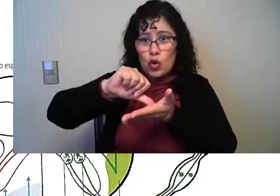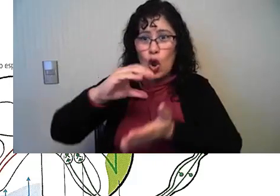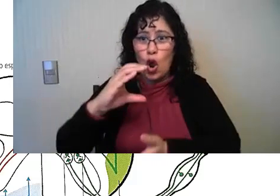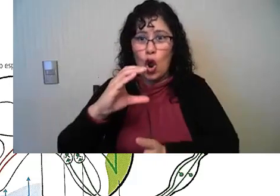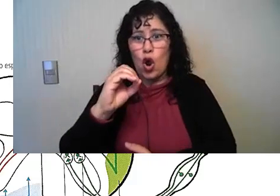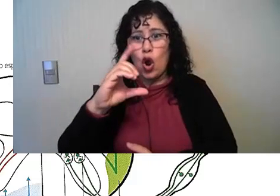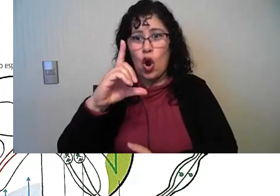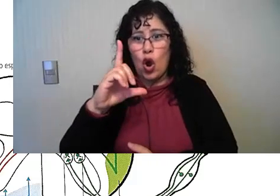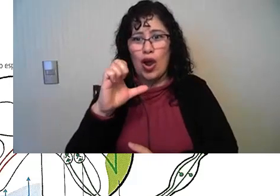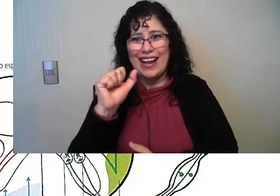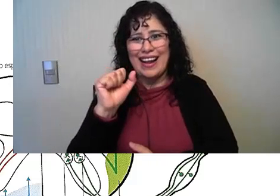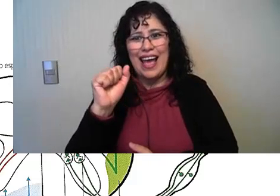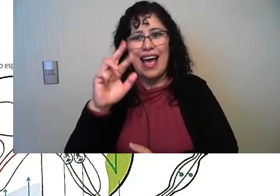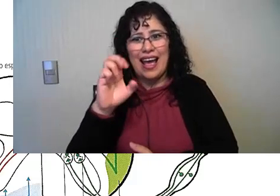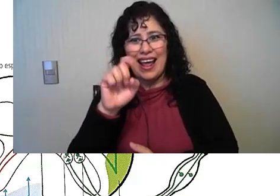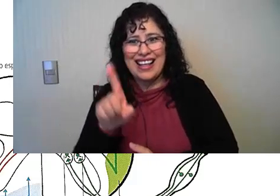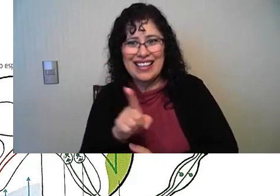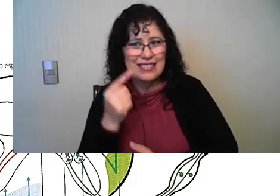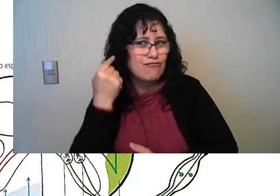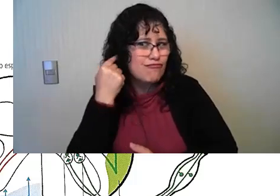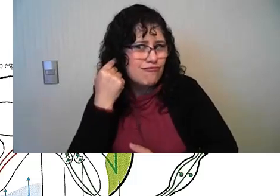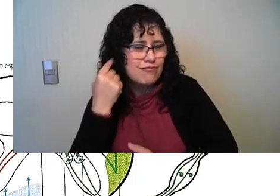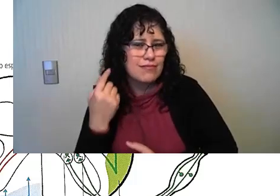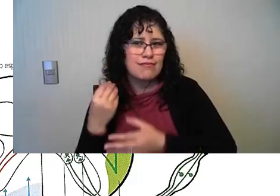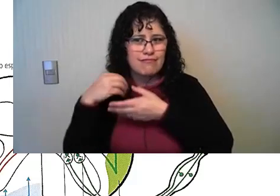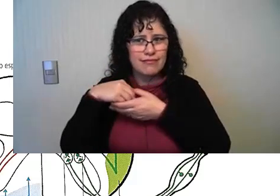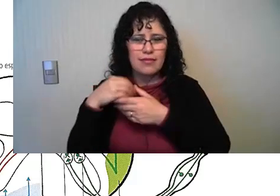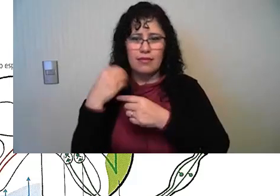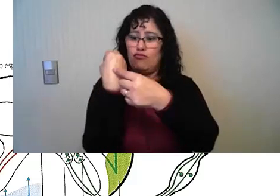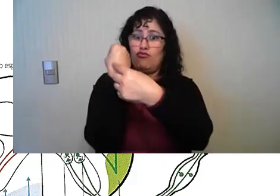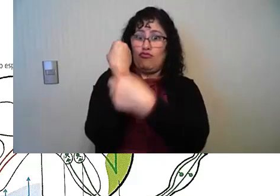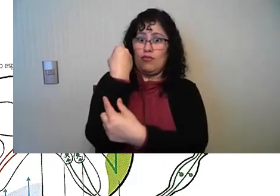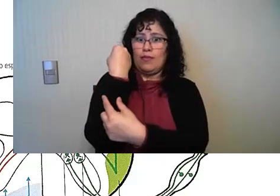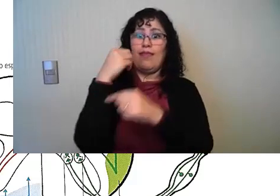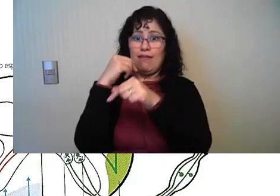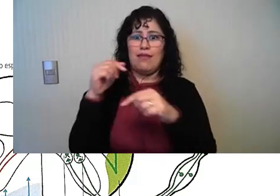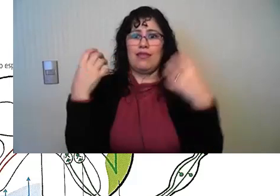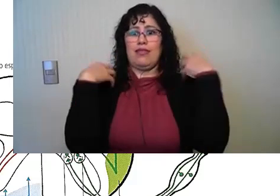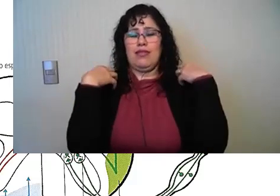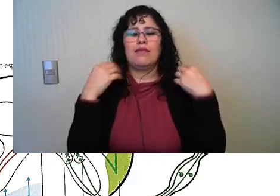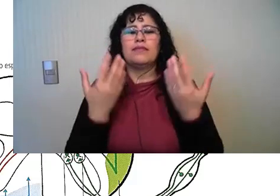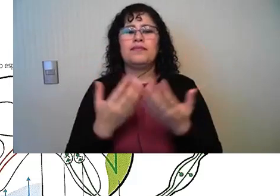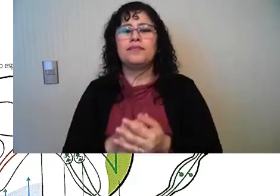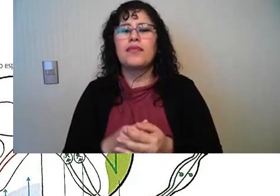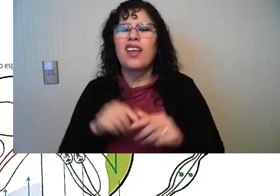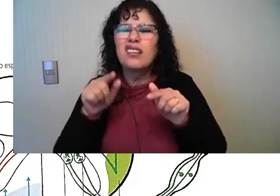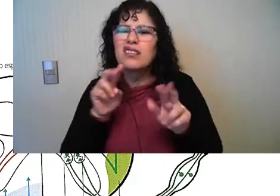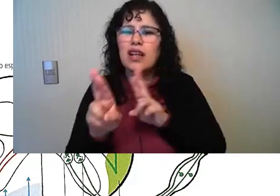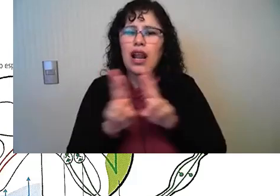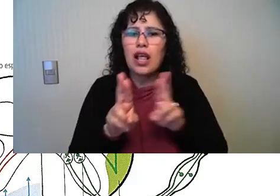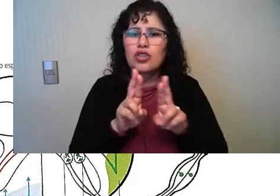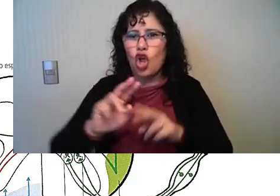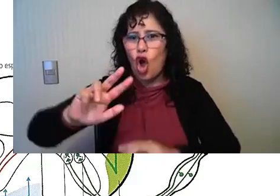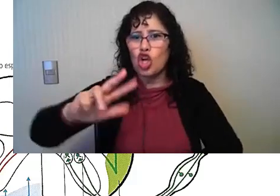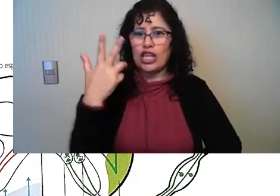Los núcleos cocleares, que son propios del tronco encefálico, tienen relación con el octavo par